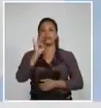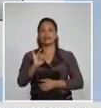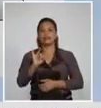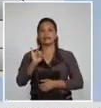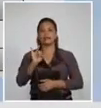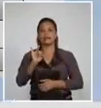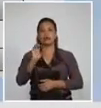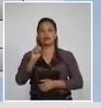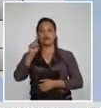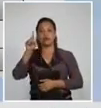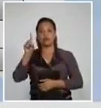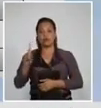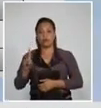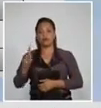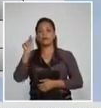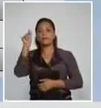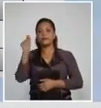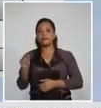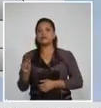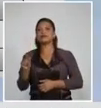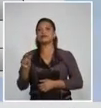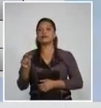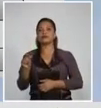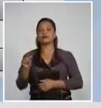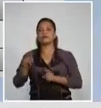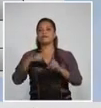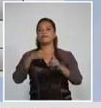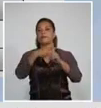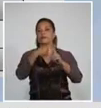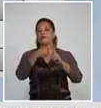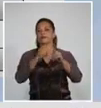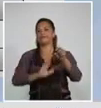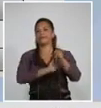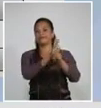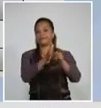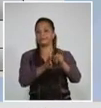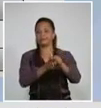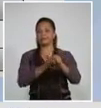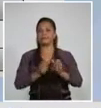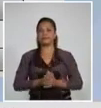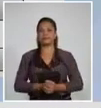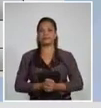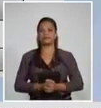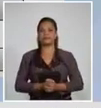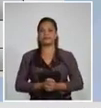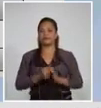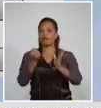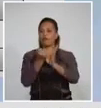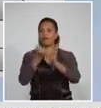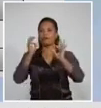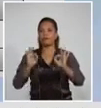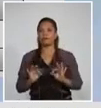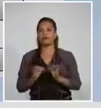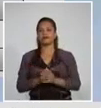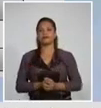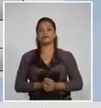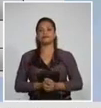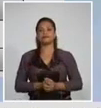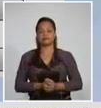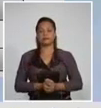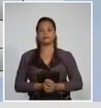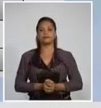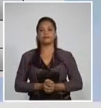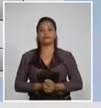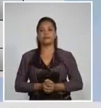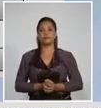701 personas positivas a la COVID-19, confirmadas de COVID-19.